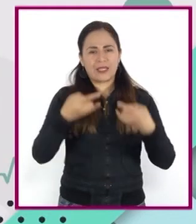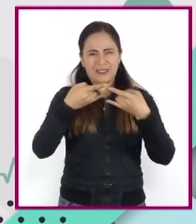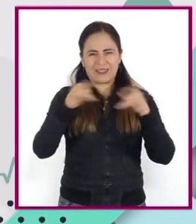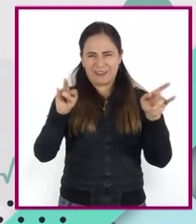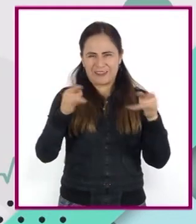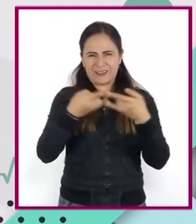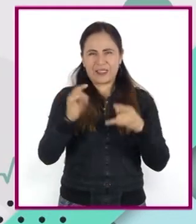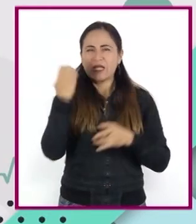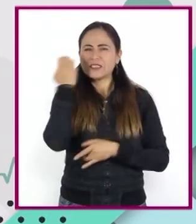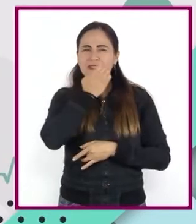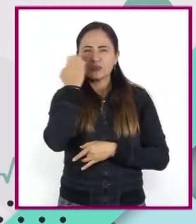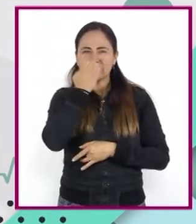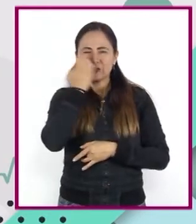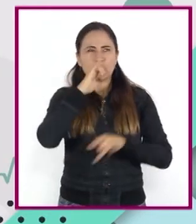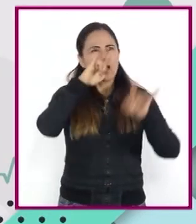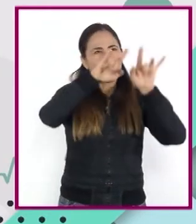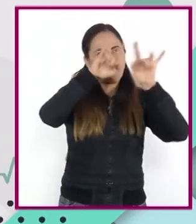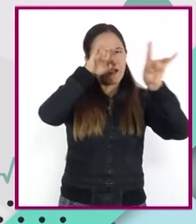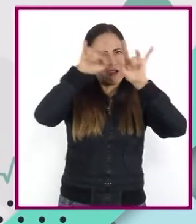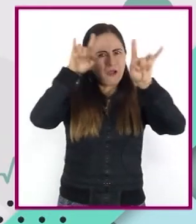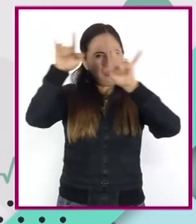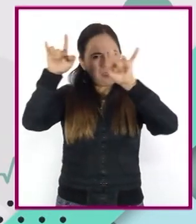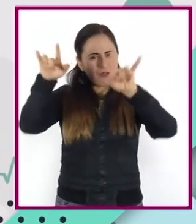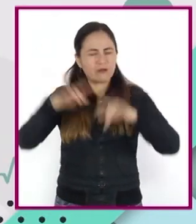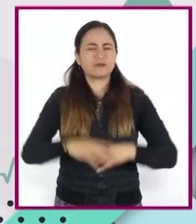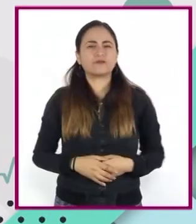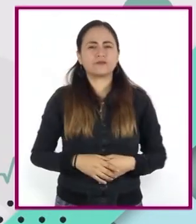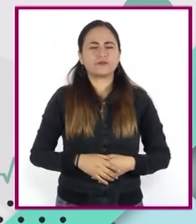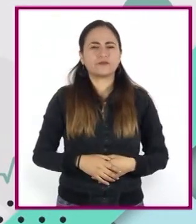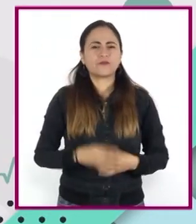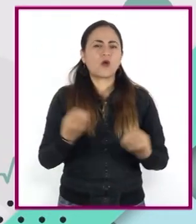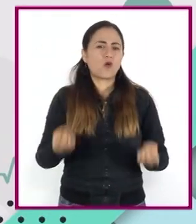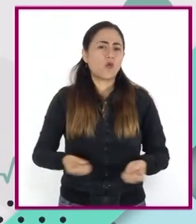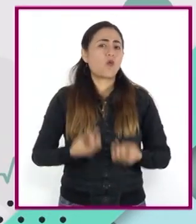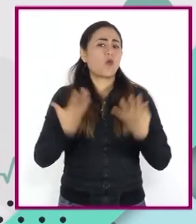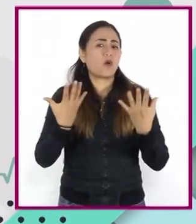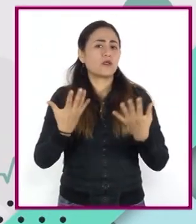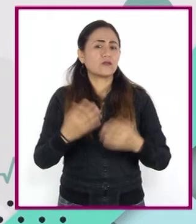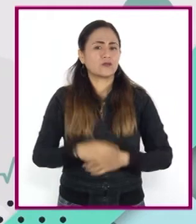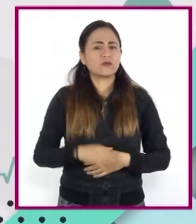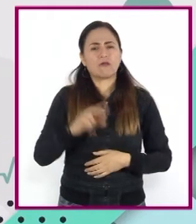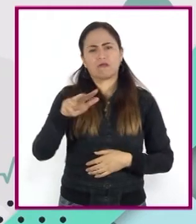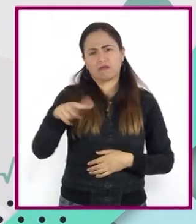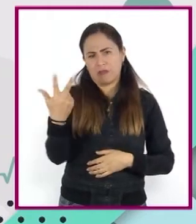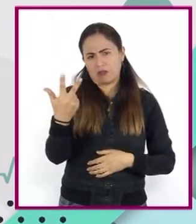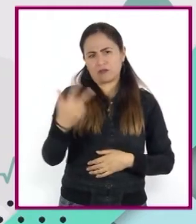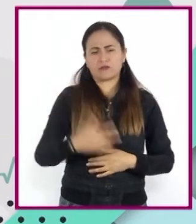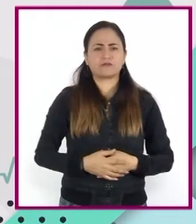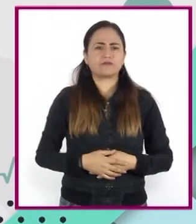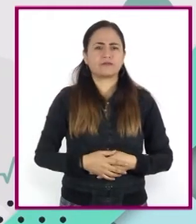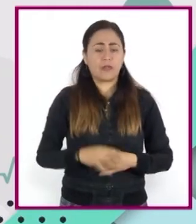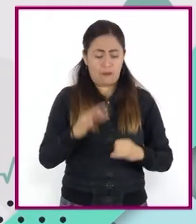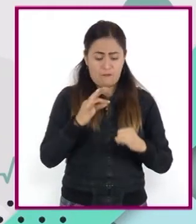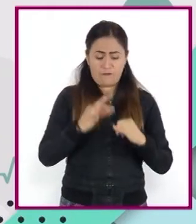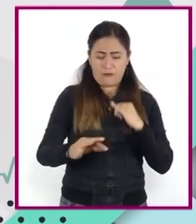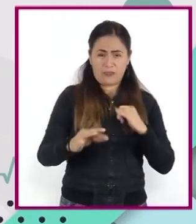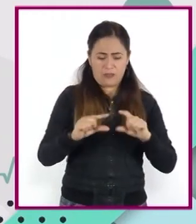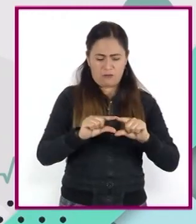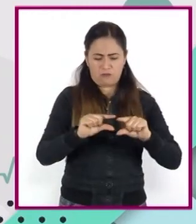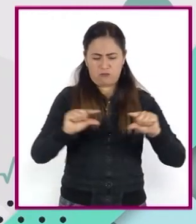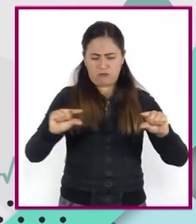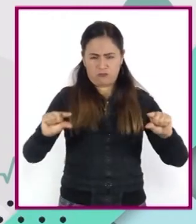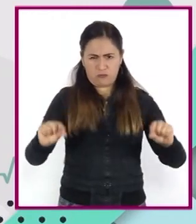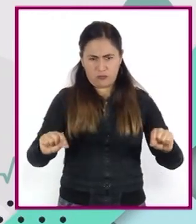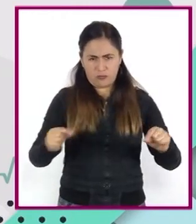de carteles informativos pegados en la puerta de la escuela, la frecuencia absoluta fue de 13. En el último renglón,